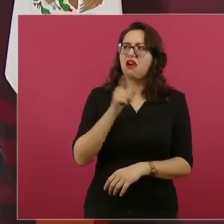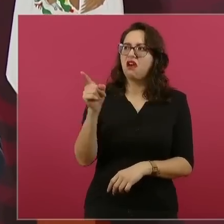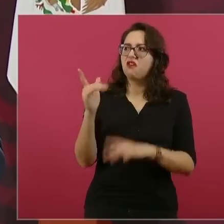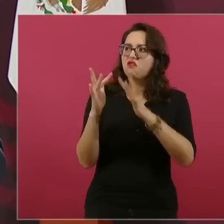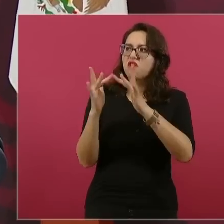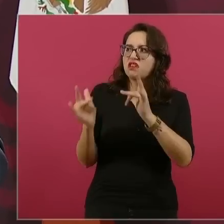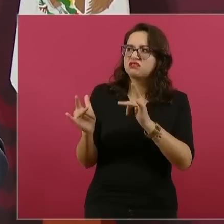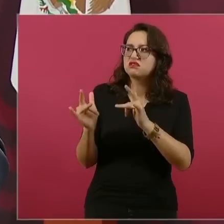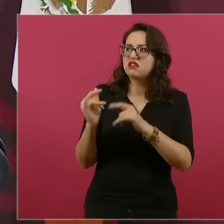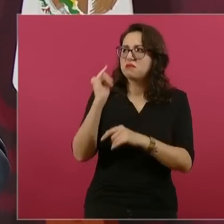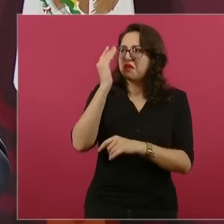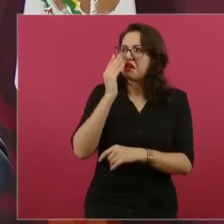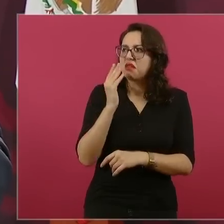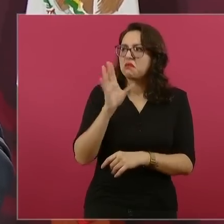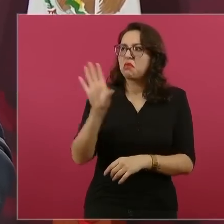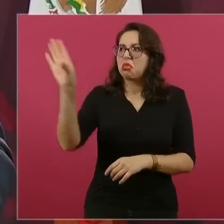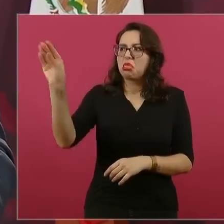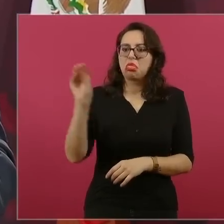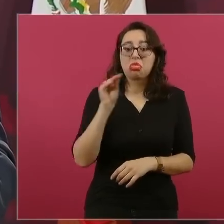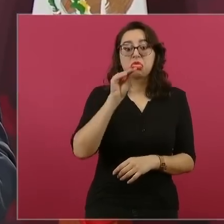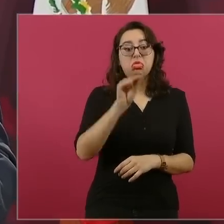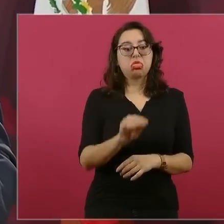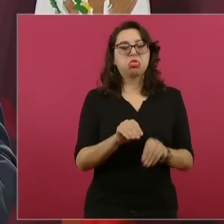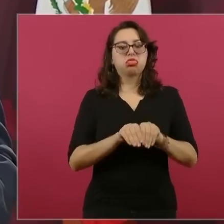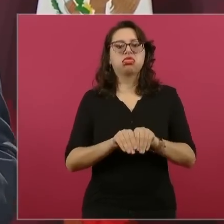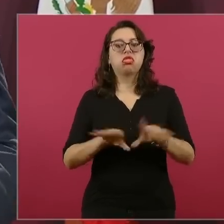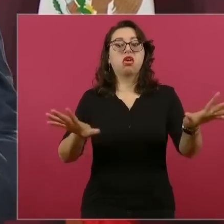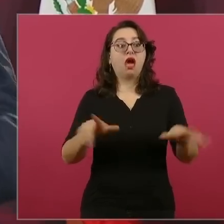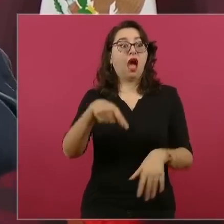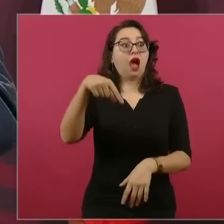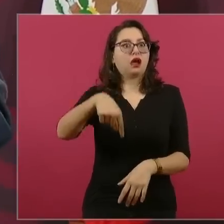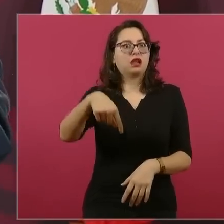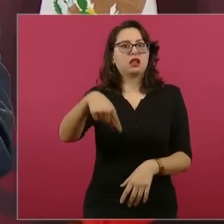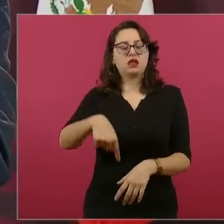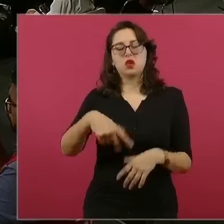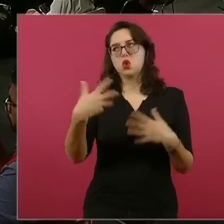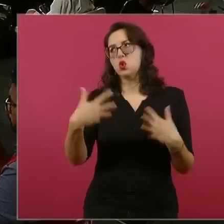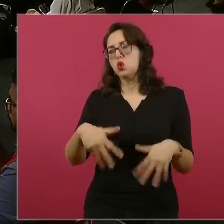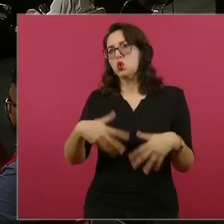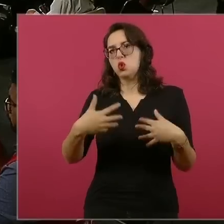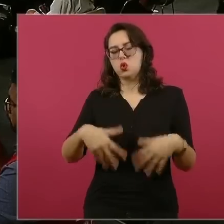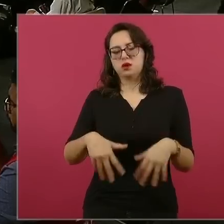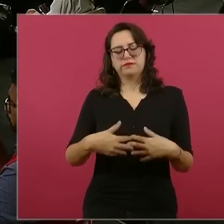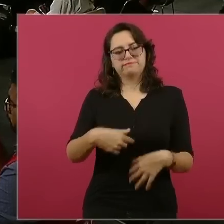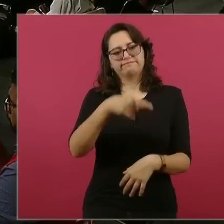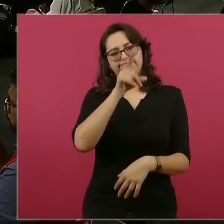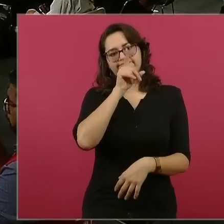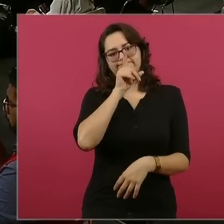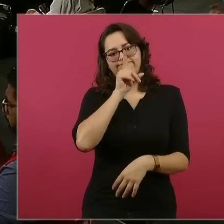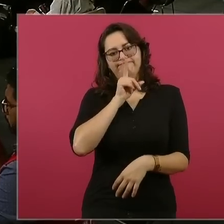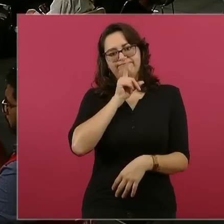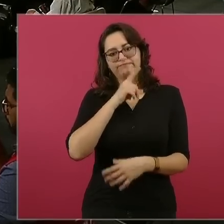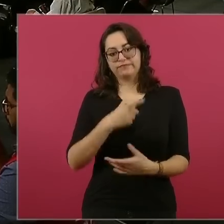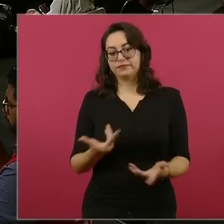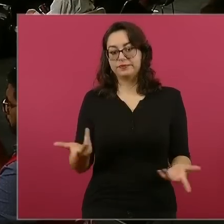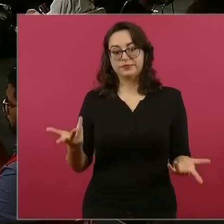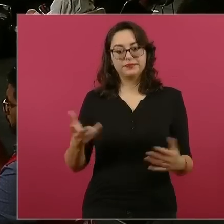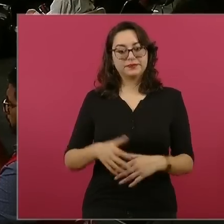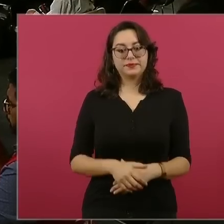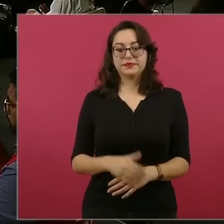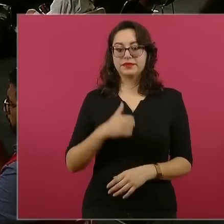Entonces, pues Vamos a seguir